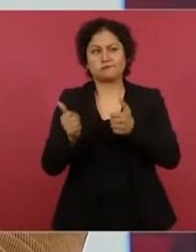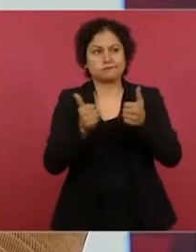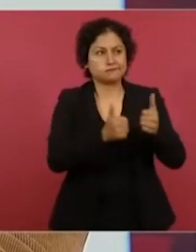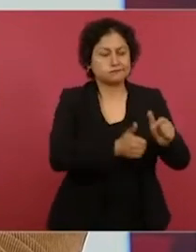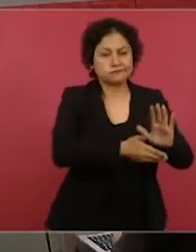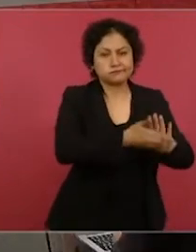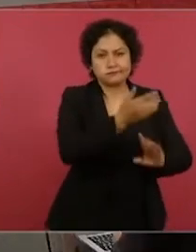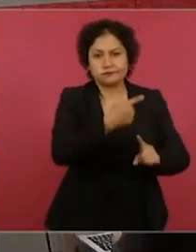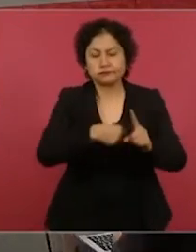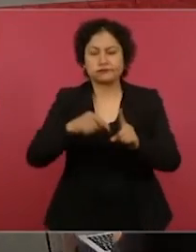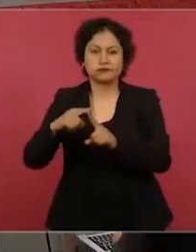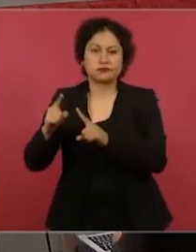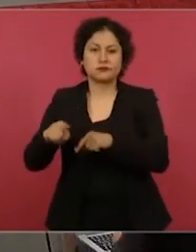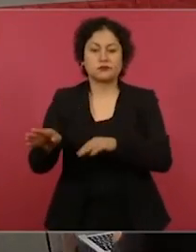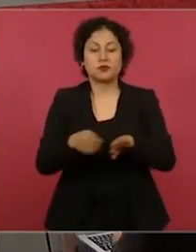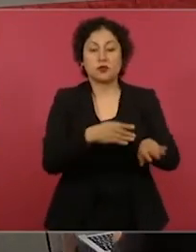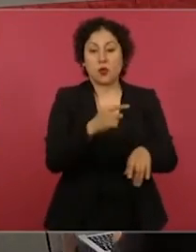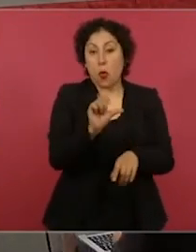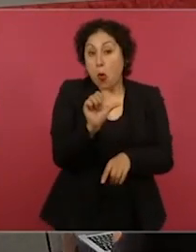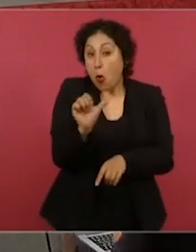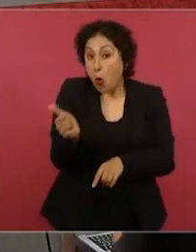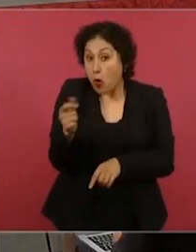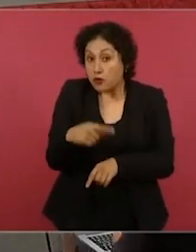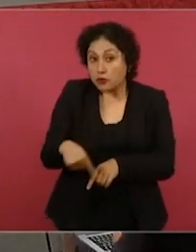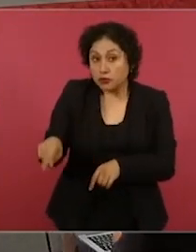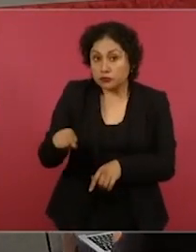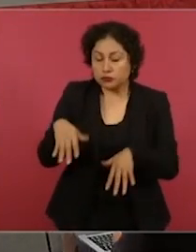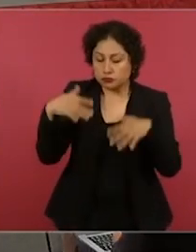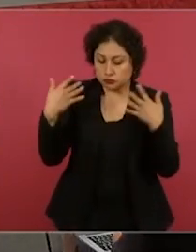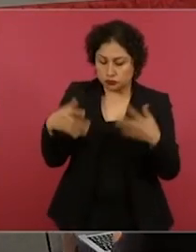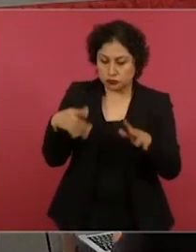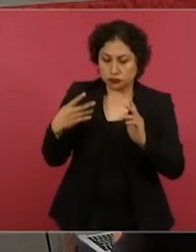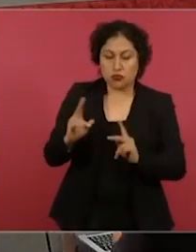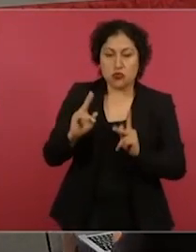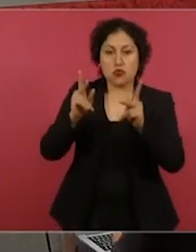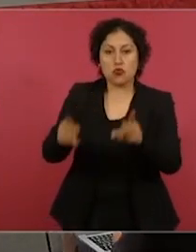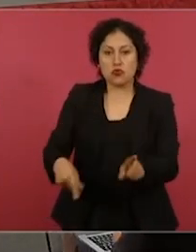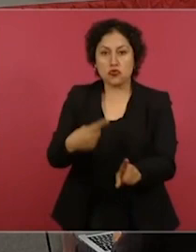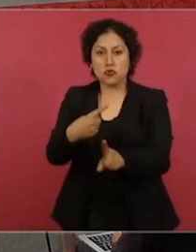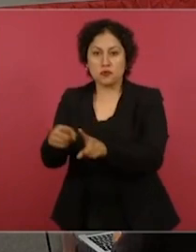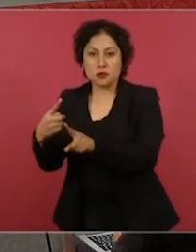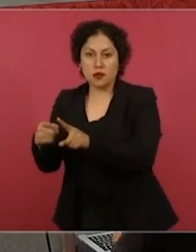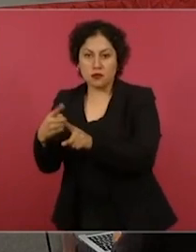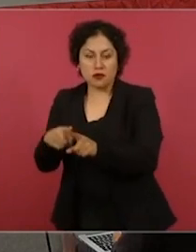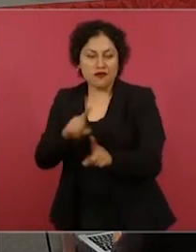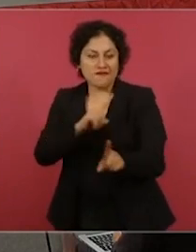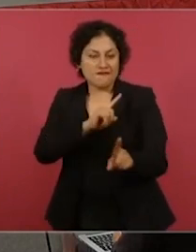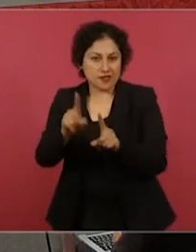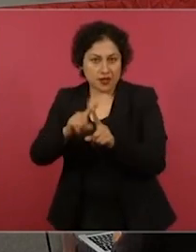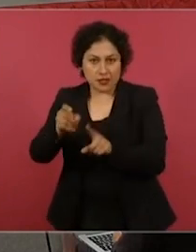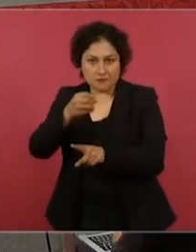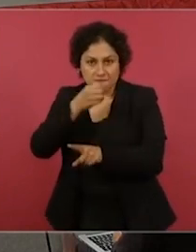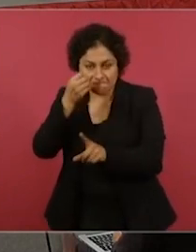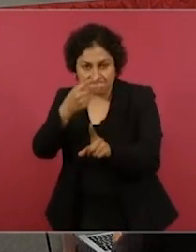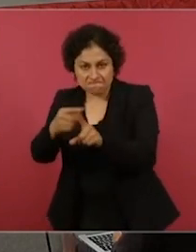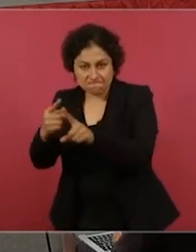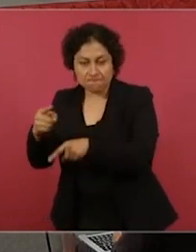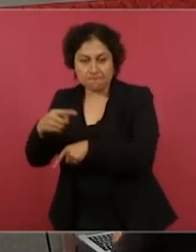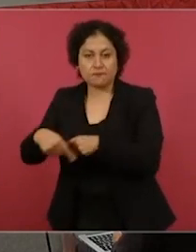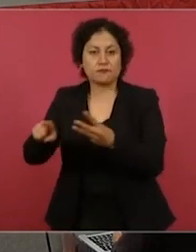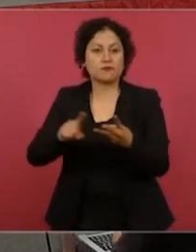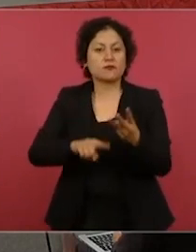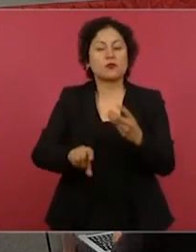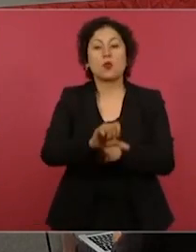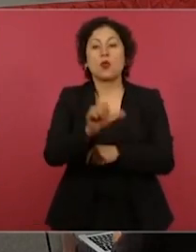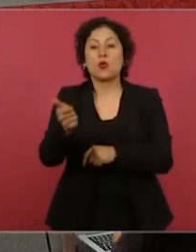177 enterramientos humanos, muchos de ellos con ofrendas asociadas, y 55 rasgos naturales